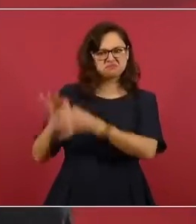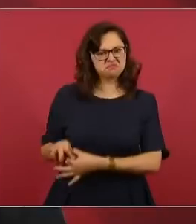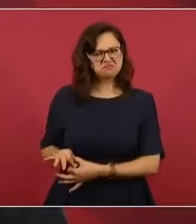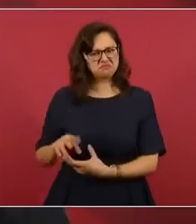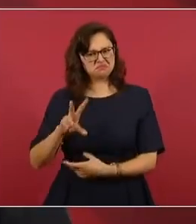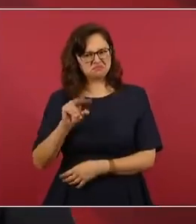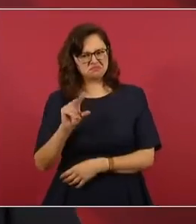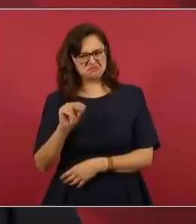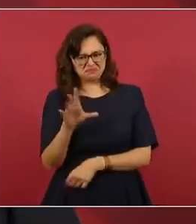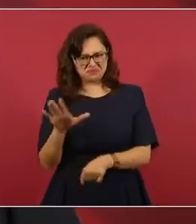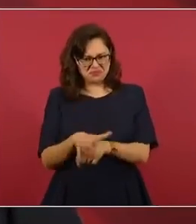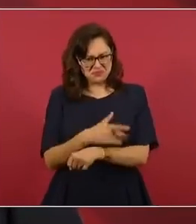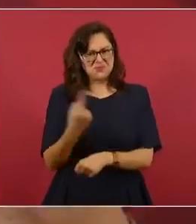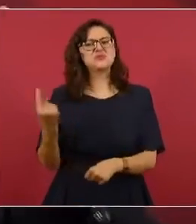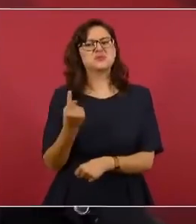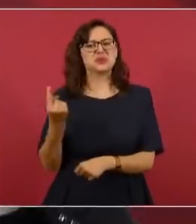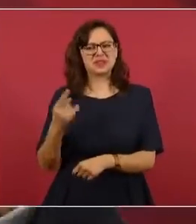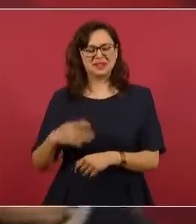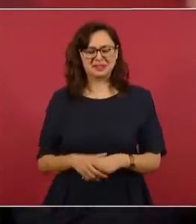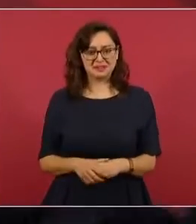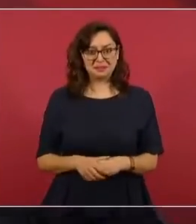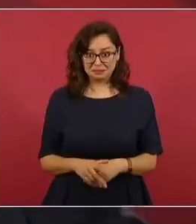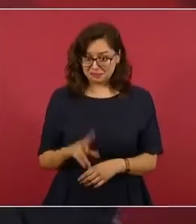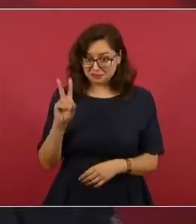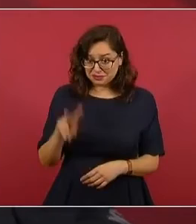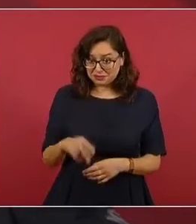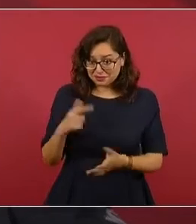No hay problemas